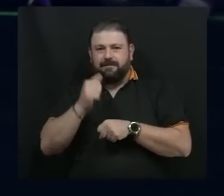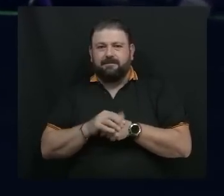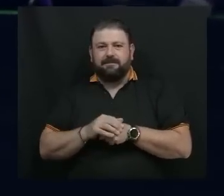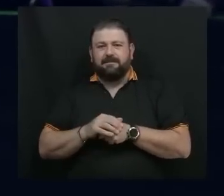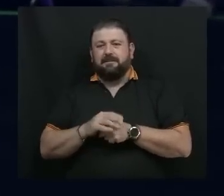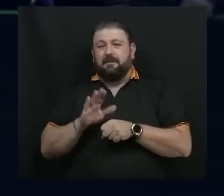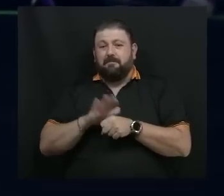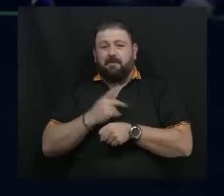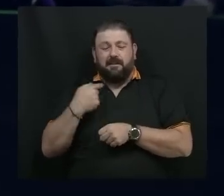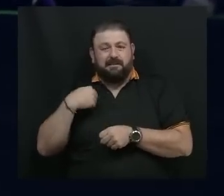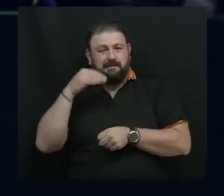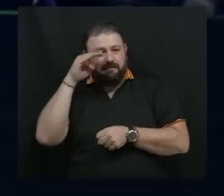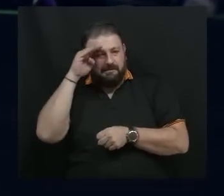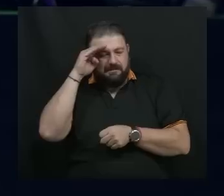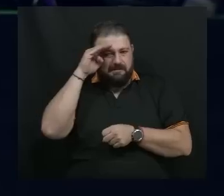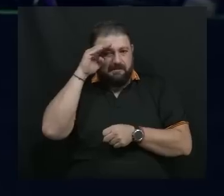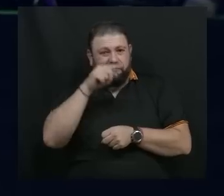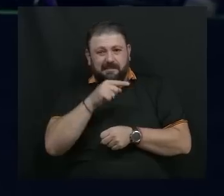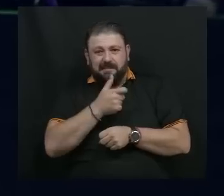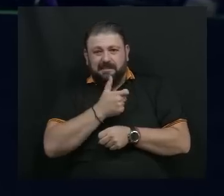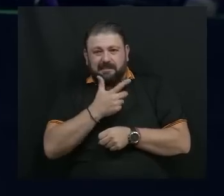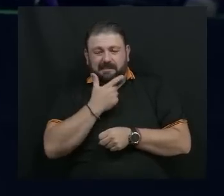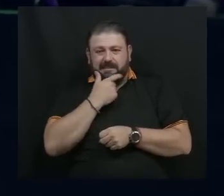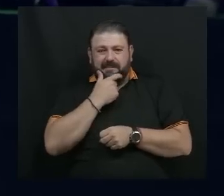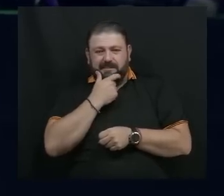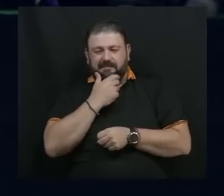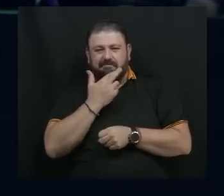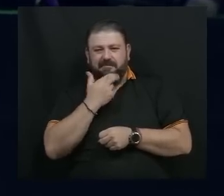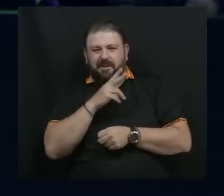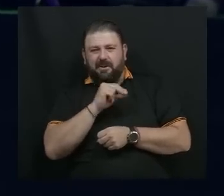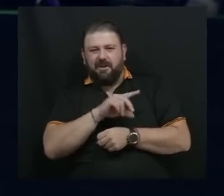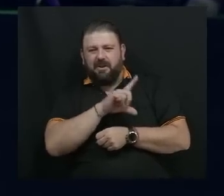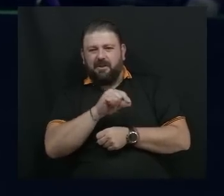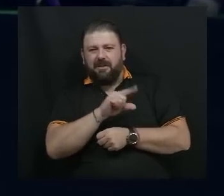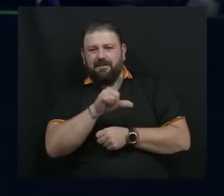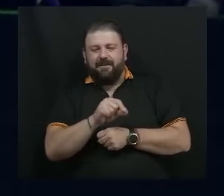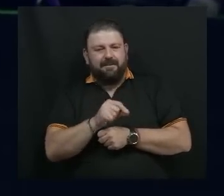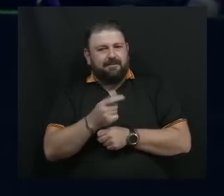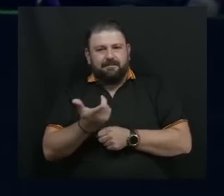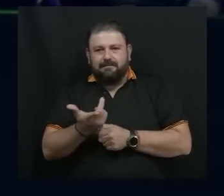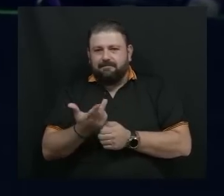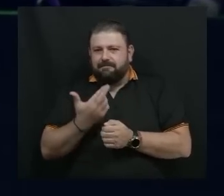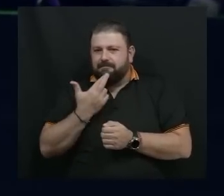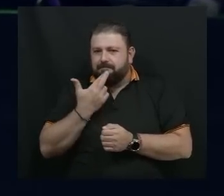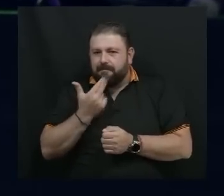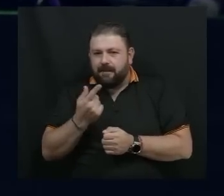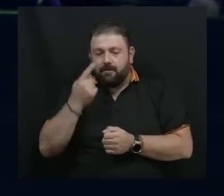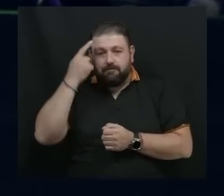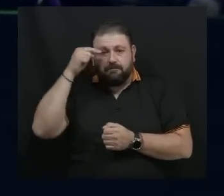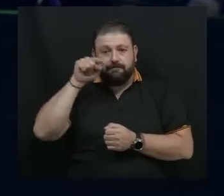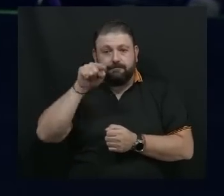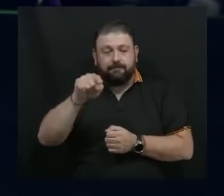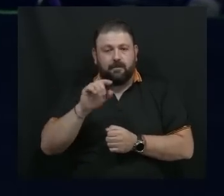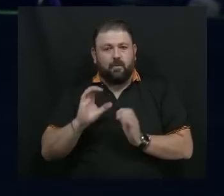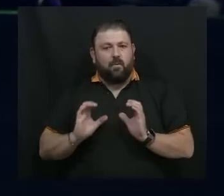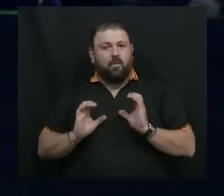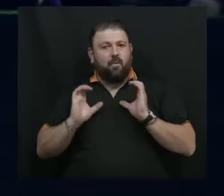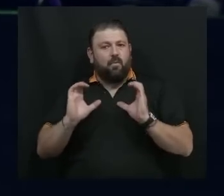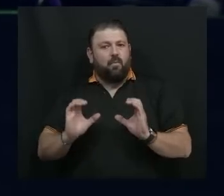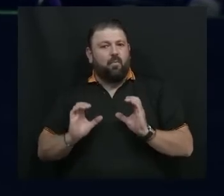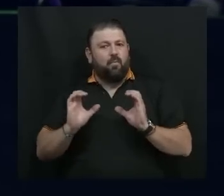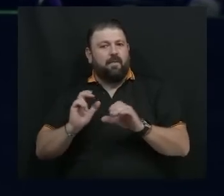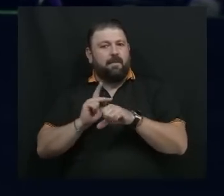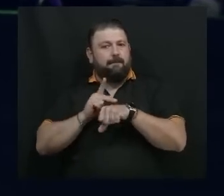su bolsillo y vender una crema aclaradora cuando pueden tener un mejor resultado en la piel de las personas, generar